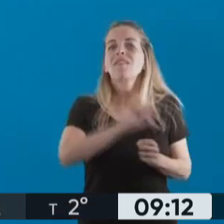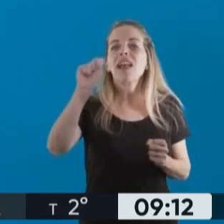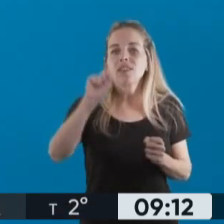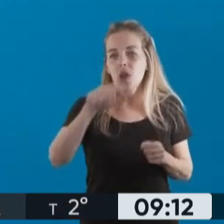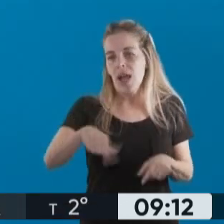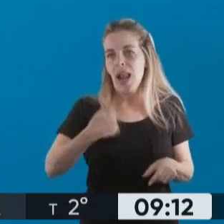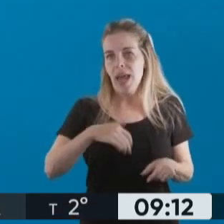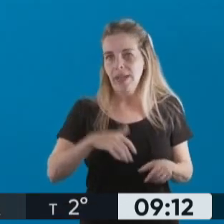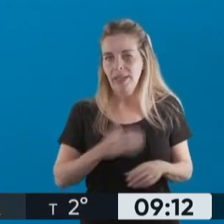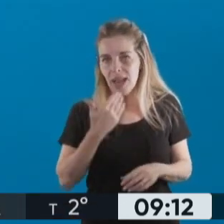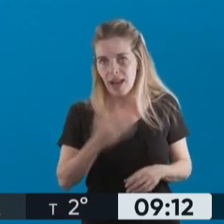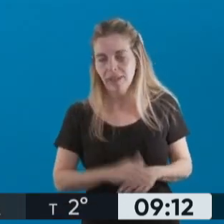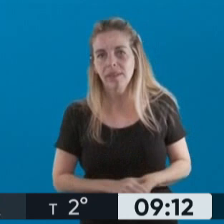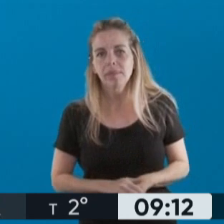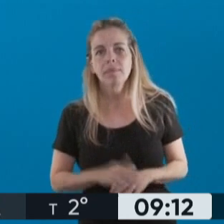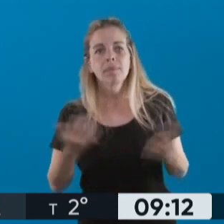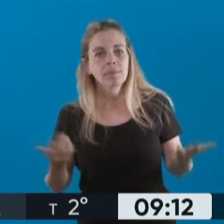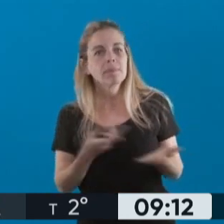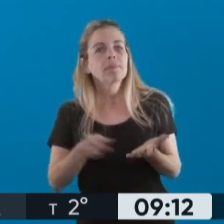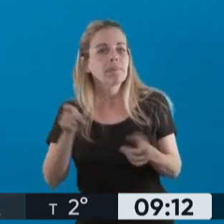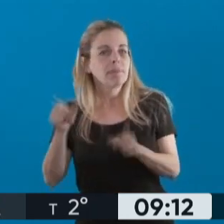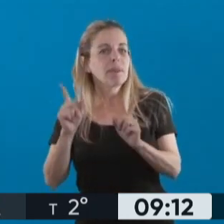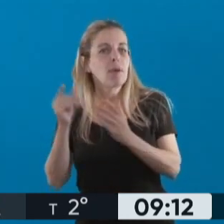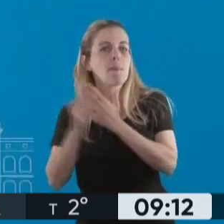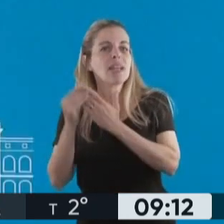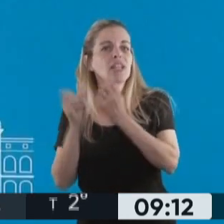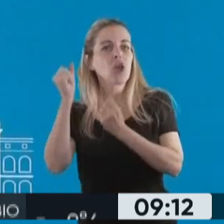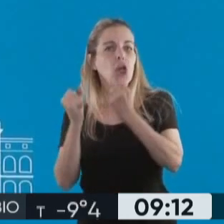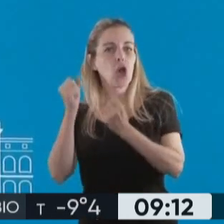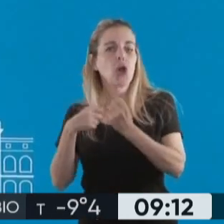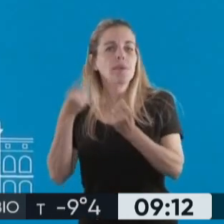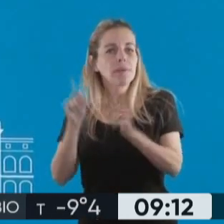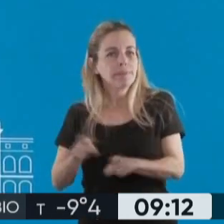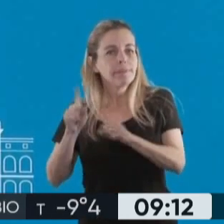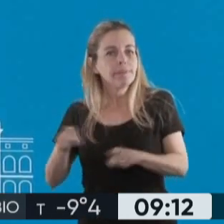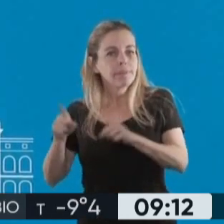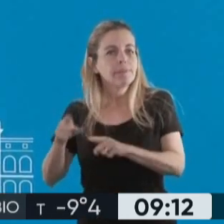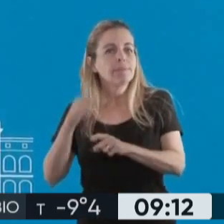Gracias. Como repite siempre el ministro Guzmán, la inflación, e incluso lo ha escrito